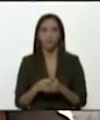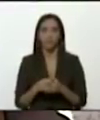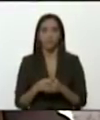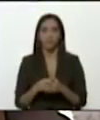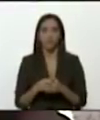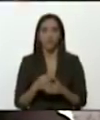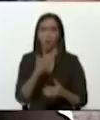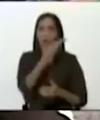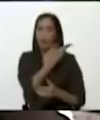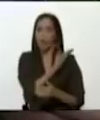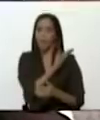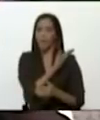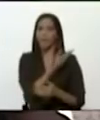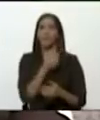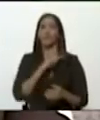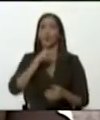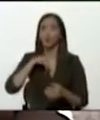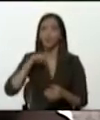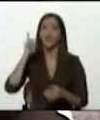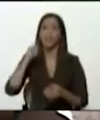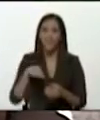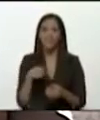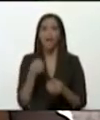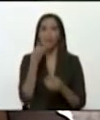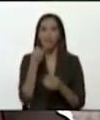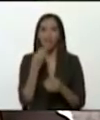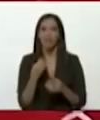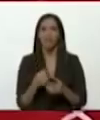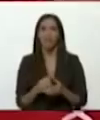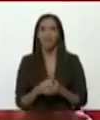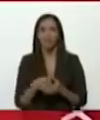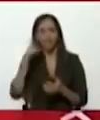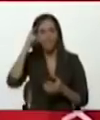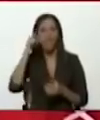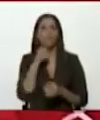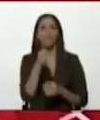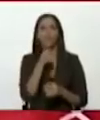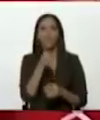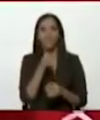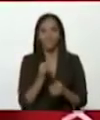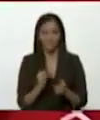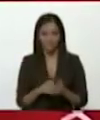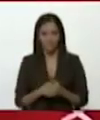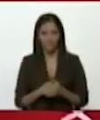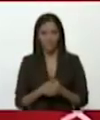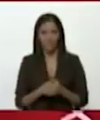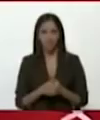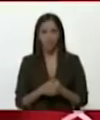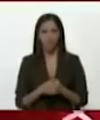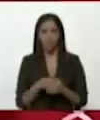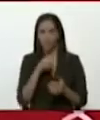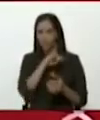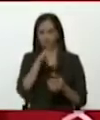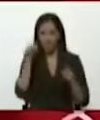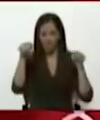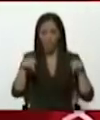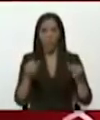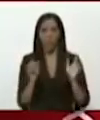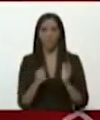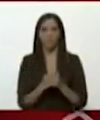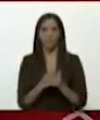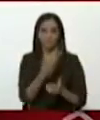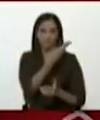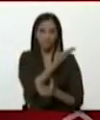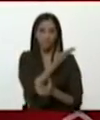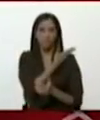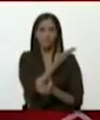Óscar Pérez, nosotros también estábamos en Miraflores. Estábamos en Miraflores. Un día como hoy. Estamos en Miraflores cuando Óscar